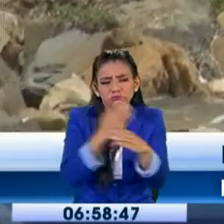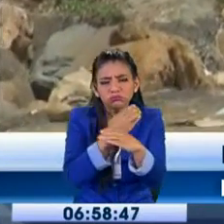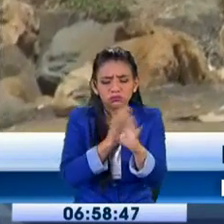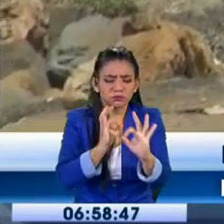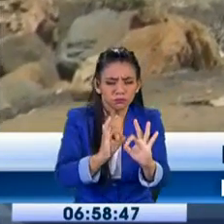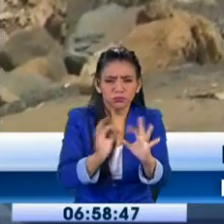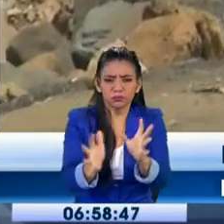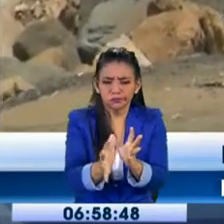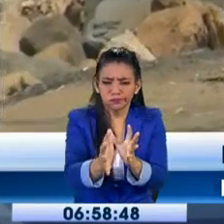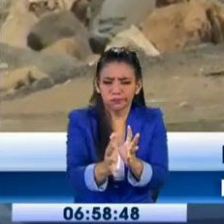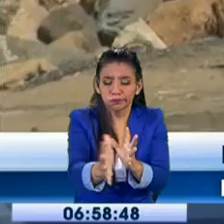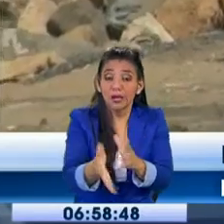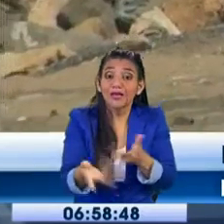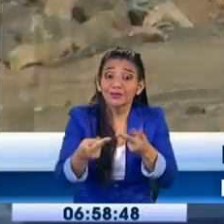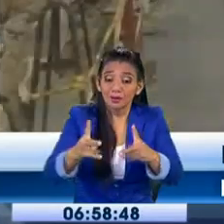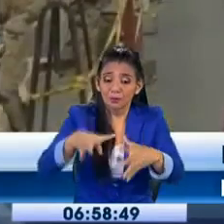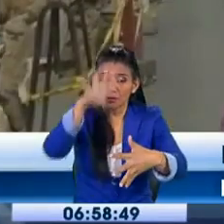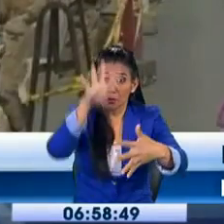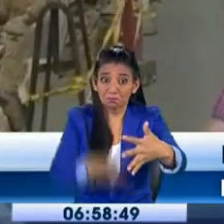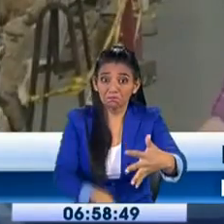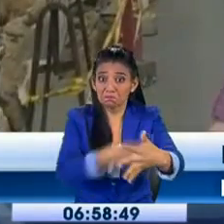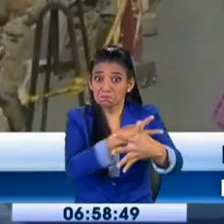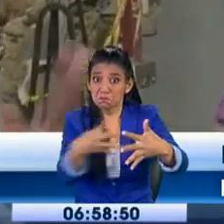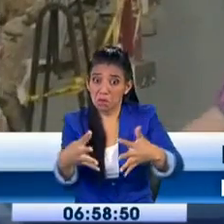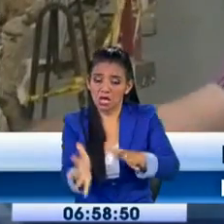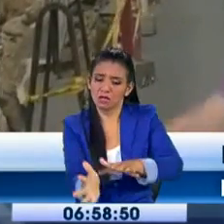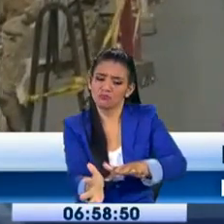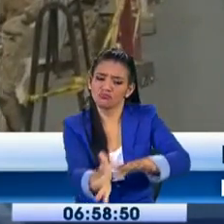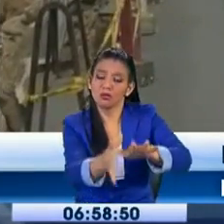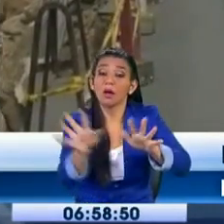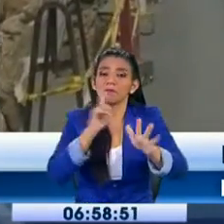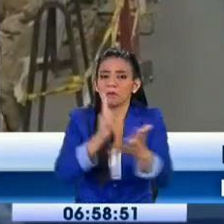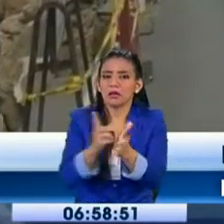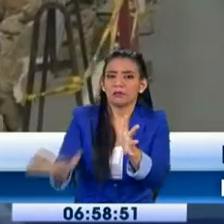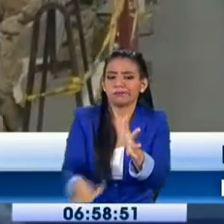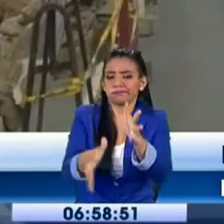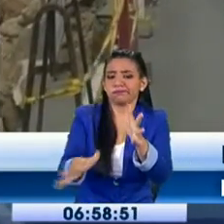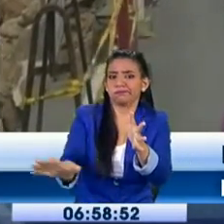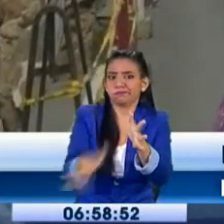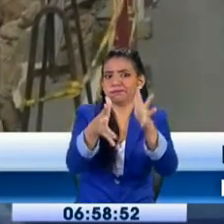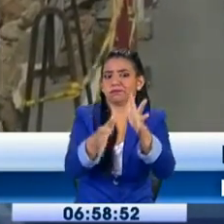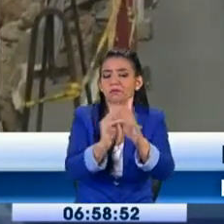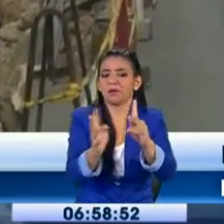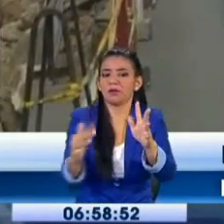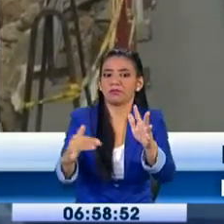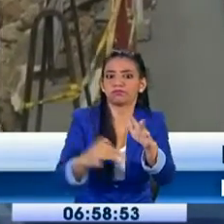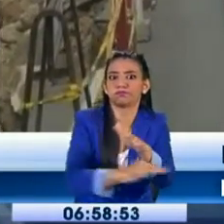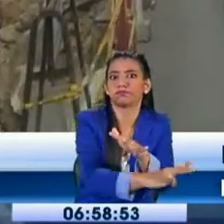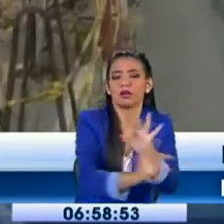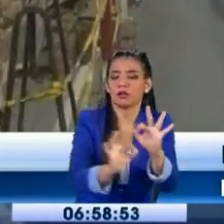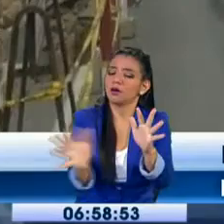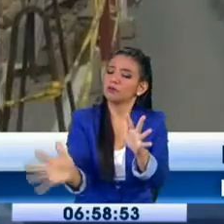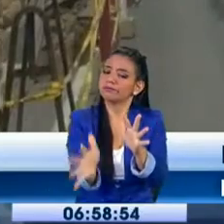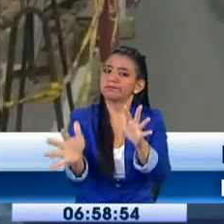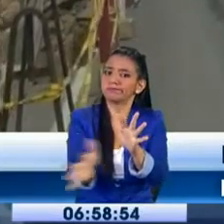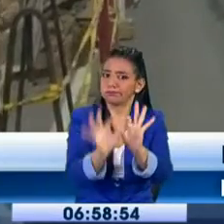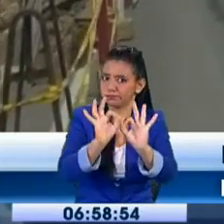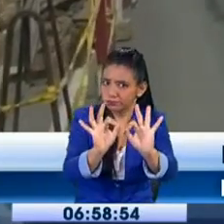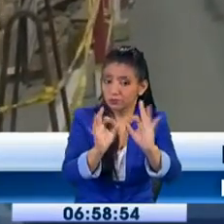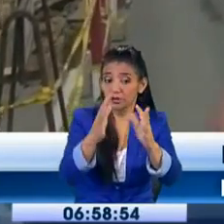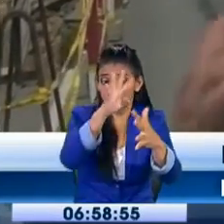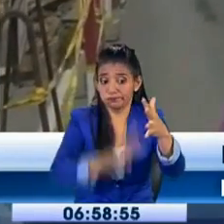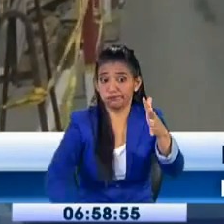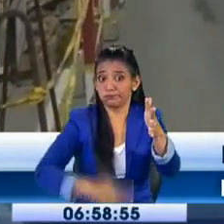va un textil que protege que el agua, a pesar que pegue en la piedra, no penetra aquí abajo. Entonces, con el